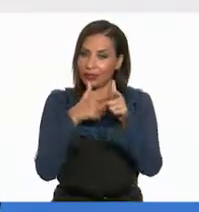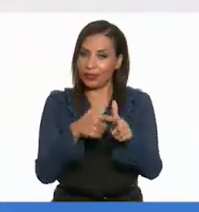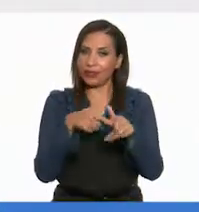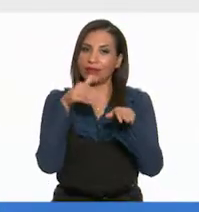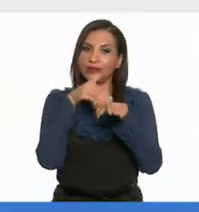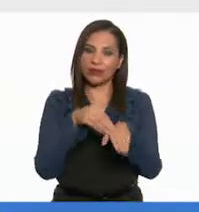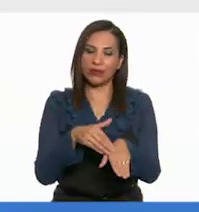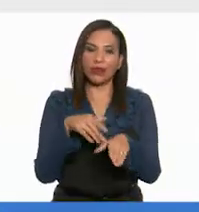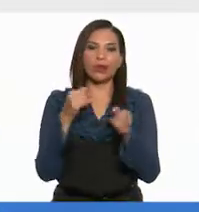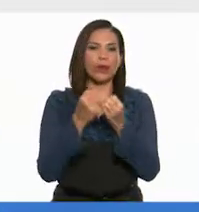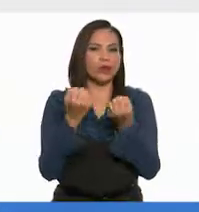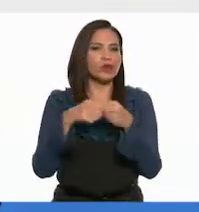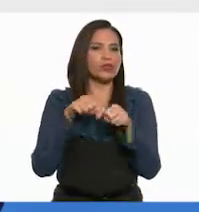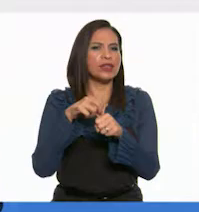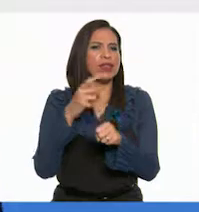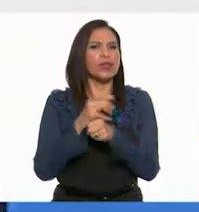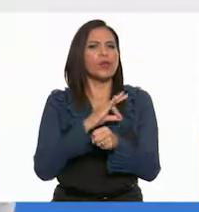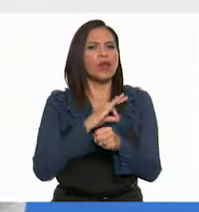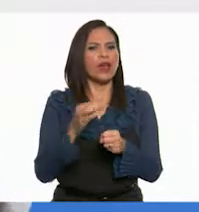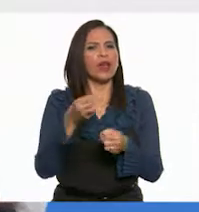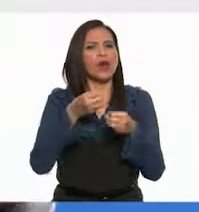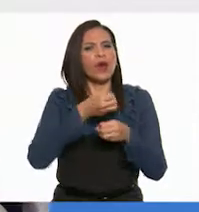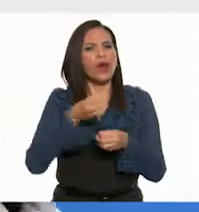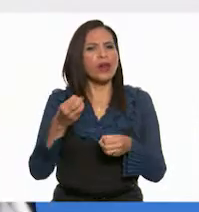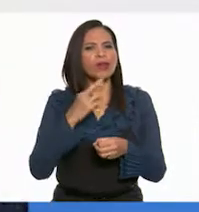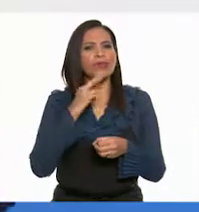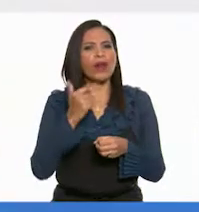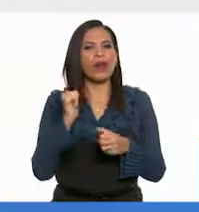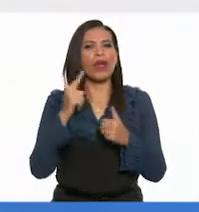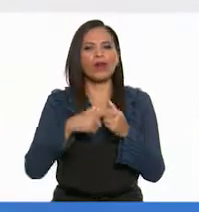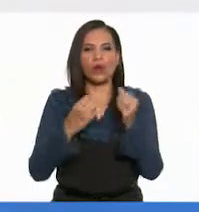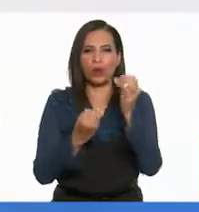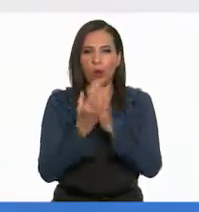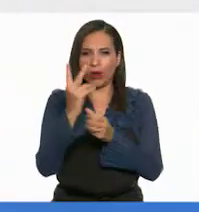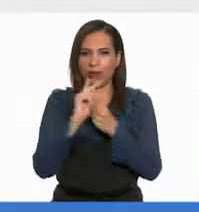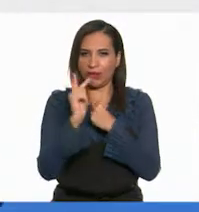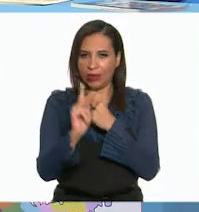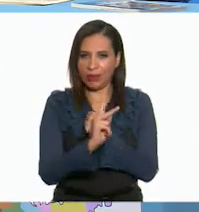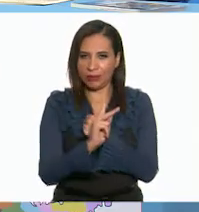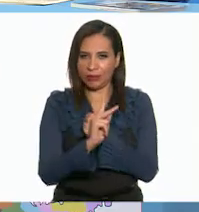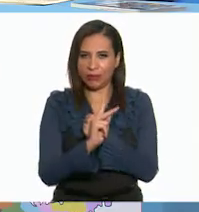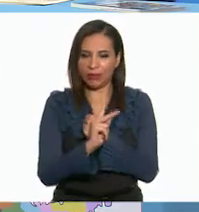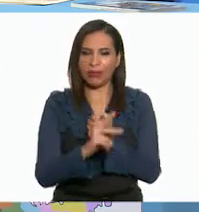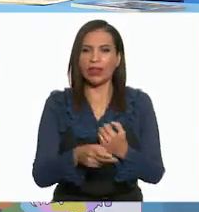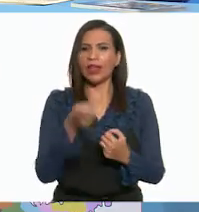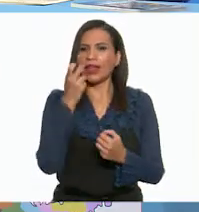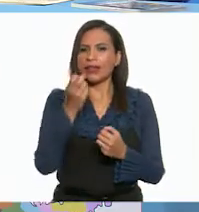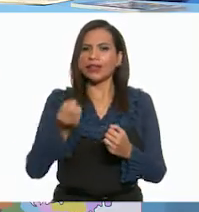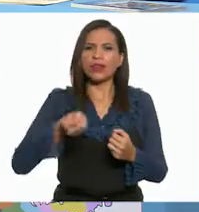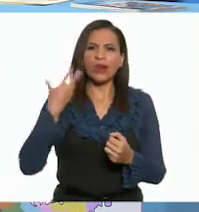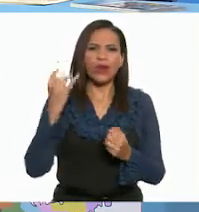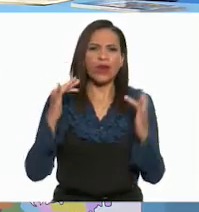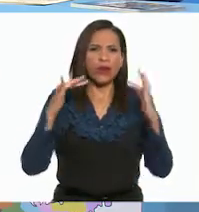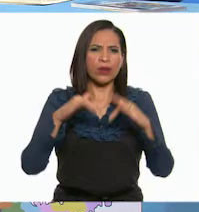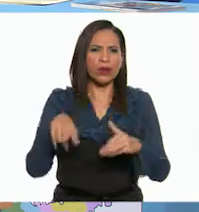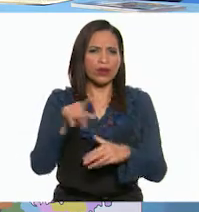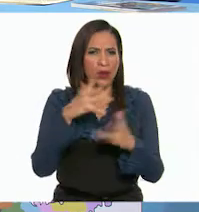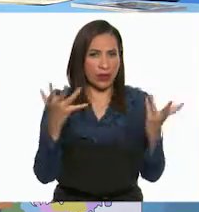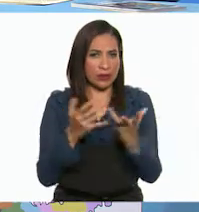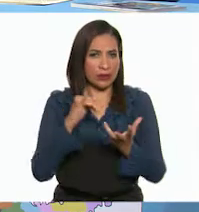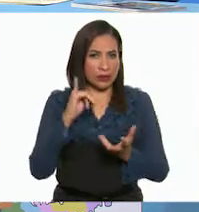y la sociedad pudiera organizarse en una nueva nación. ¿Y este congreso sí se llevó a